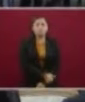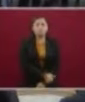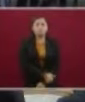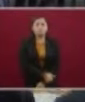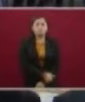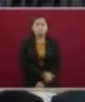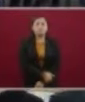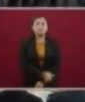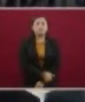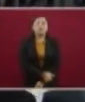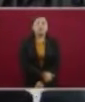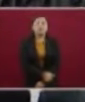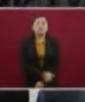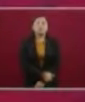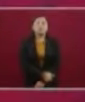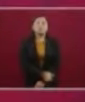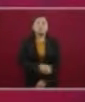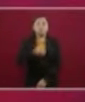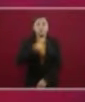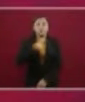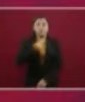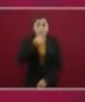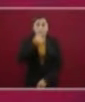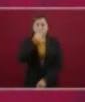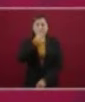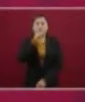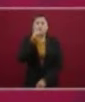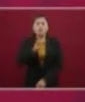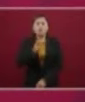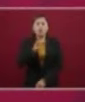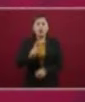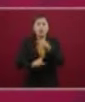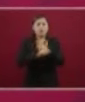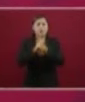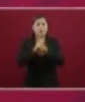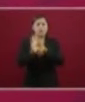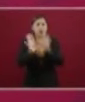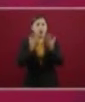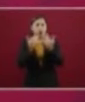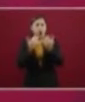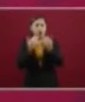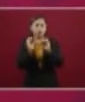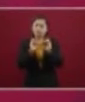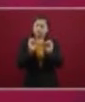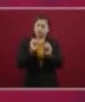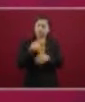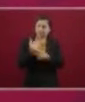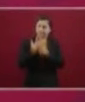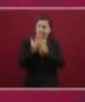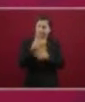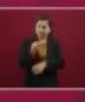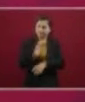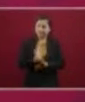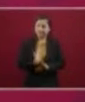Nieto, de las muertes que Peña Nieto pudo haber dicho, y quizá en algún momento dijo, yo los heredé de Felipe Calderón. Bueno, y ahora se queja de que se haga lo